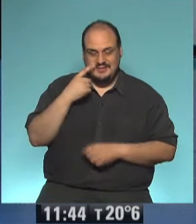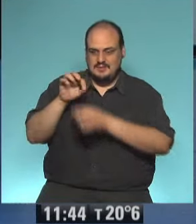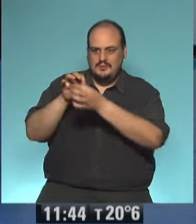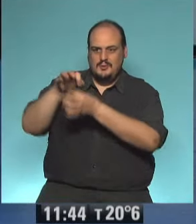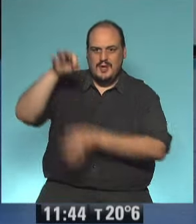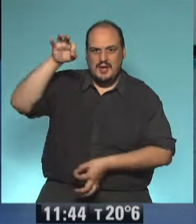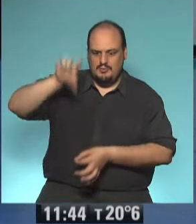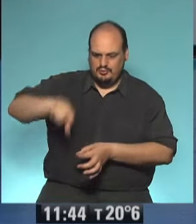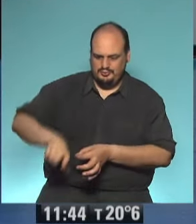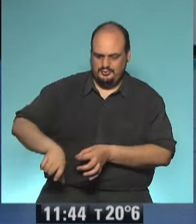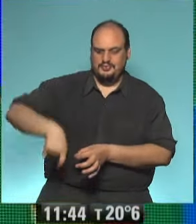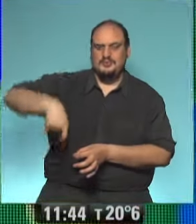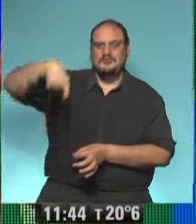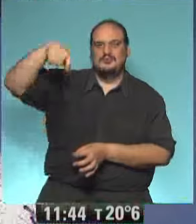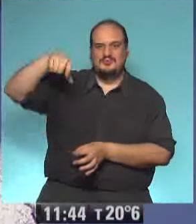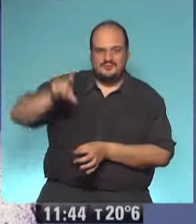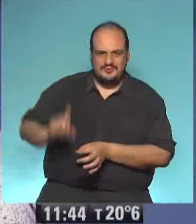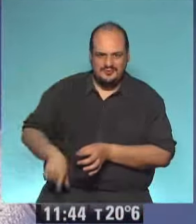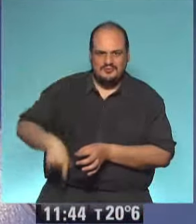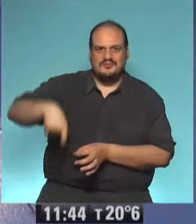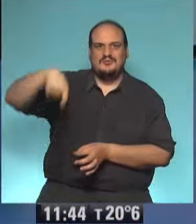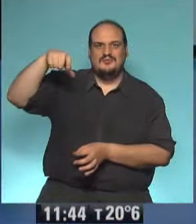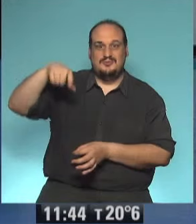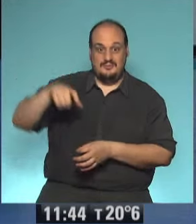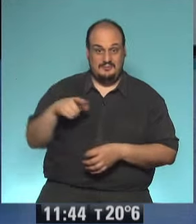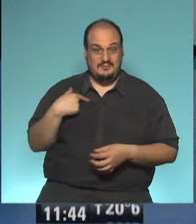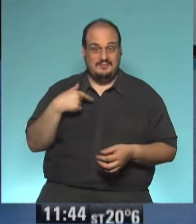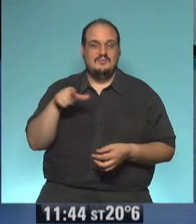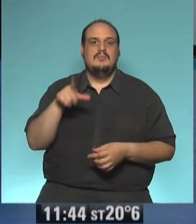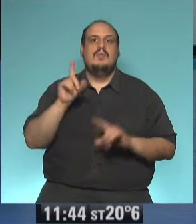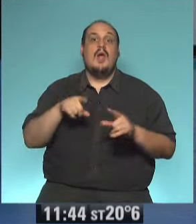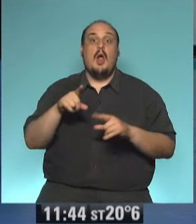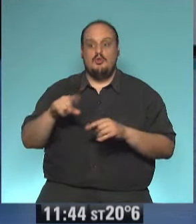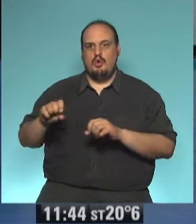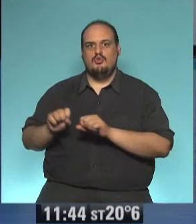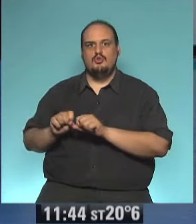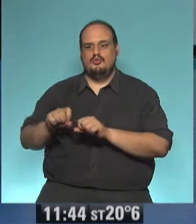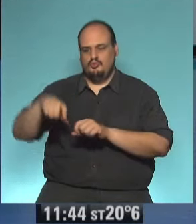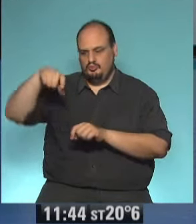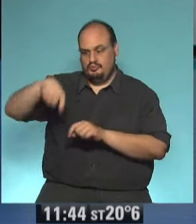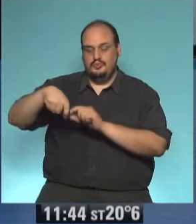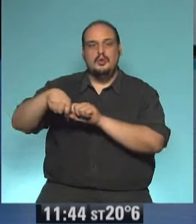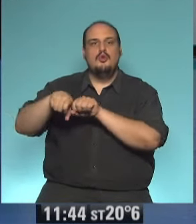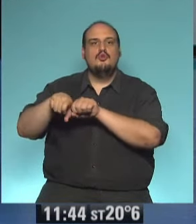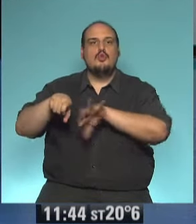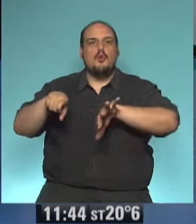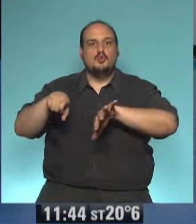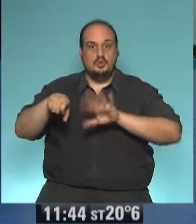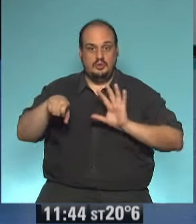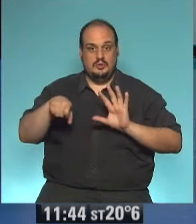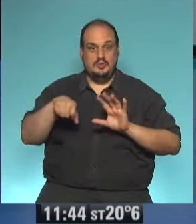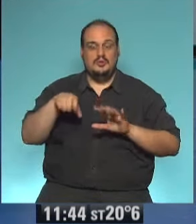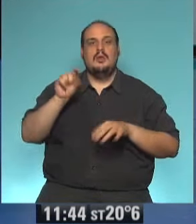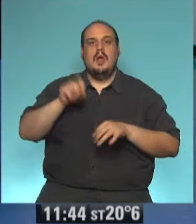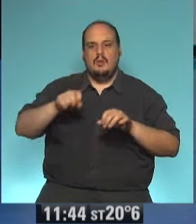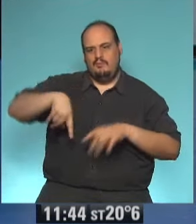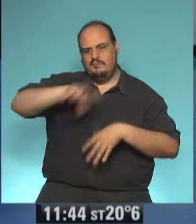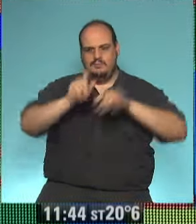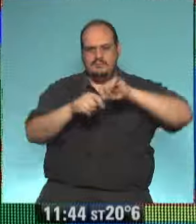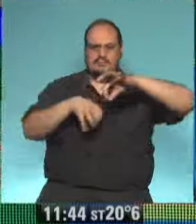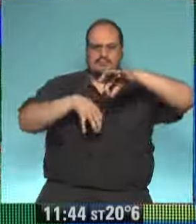buenísimo. Bueno, en mi primaria salía el yo-yo, había unos con luces con en ese luces, momento. Es y hacían truquitos, todo